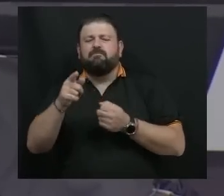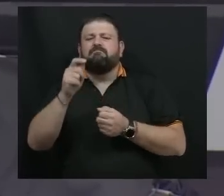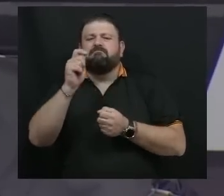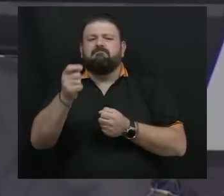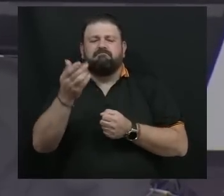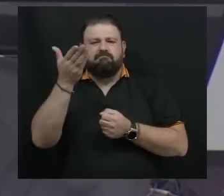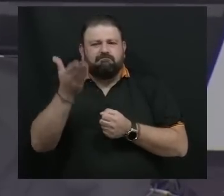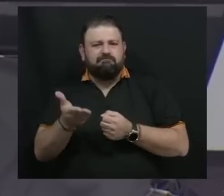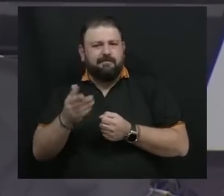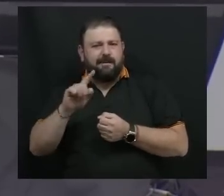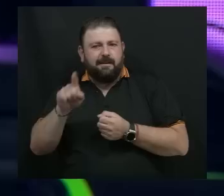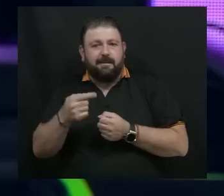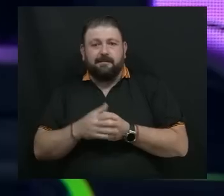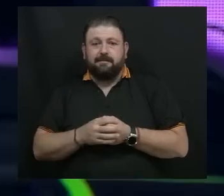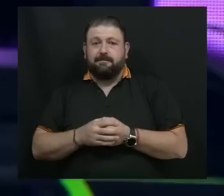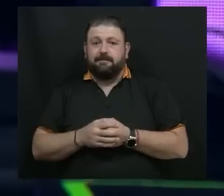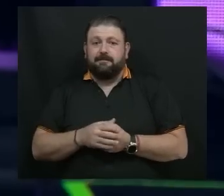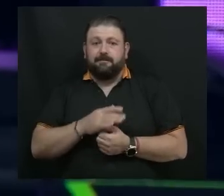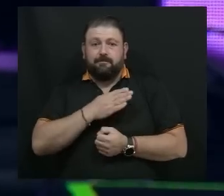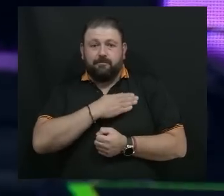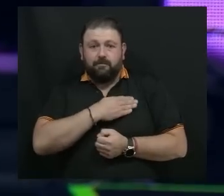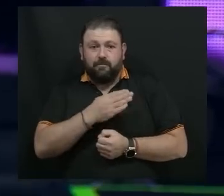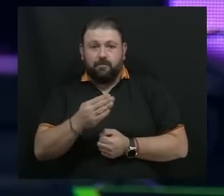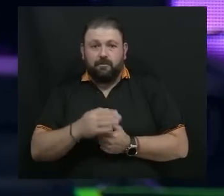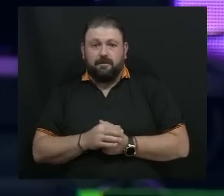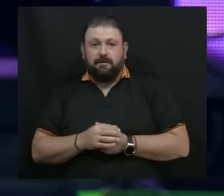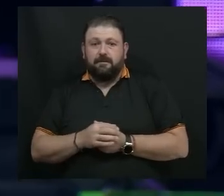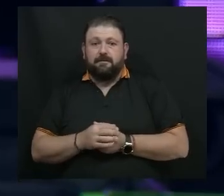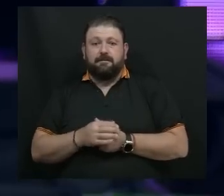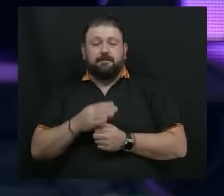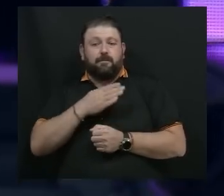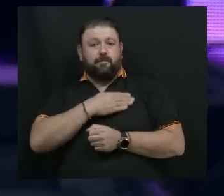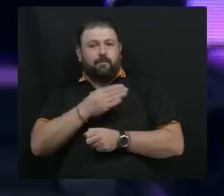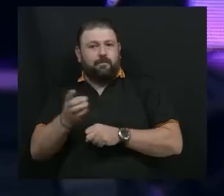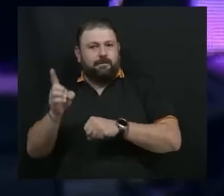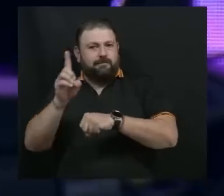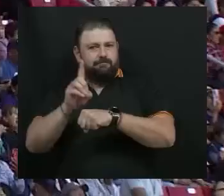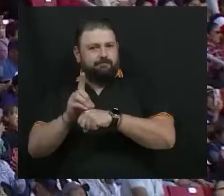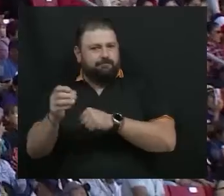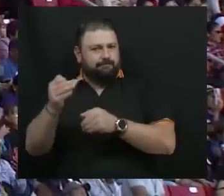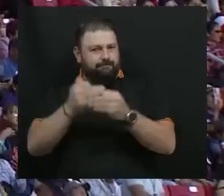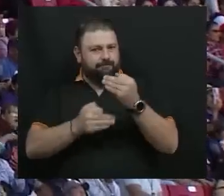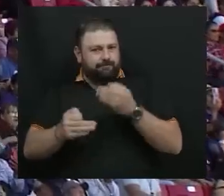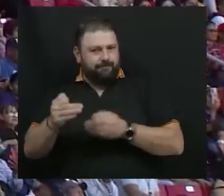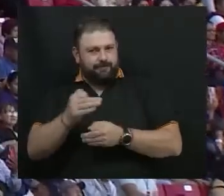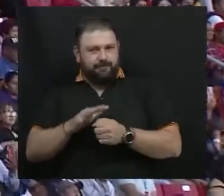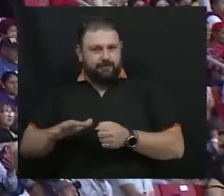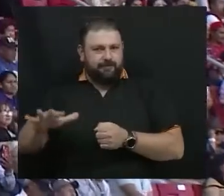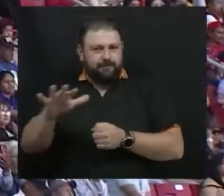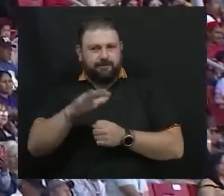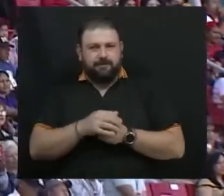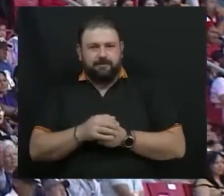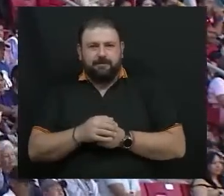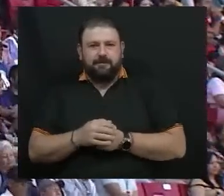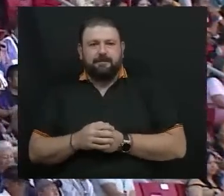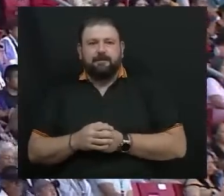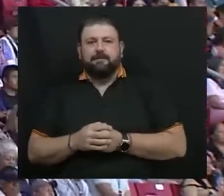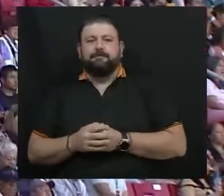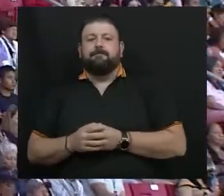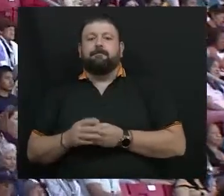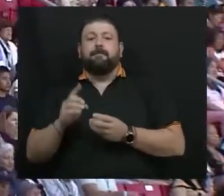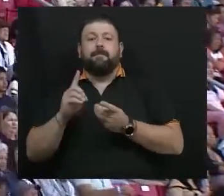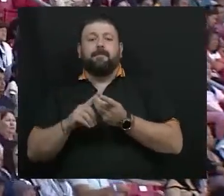qué te ha pasado? Bueno, de nuevo, buenos días. ¿Dónde está el Biocross, el